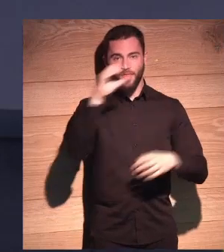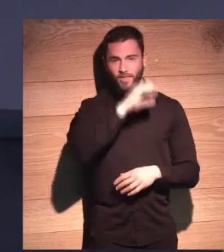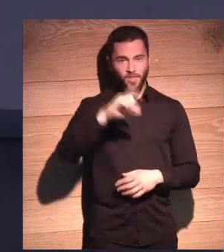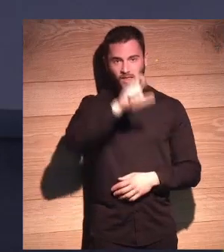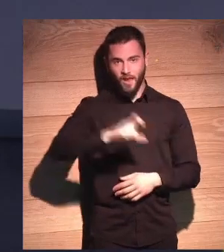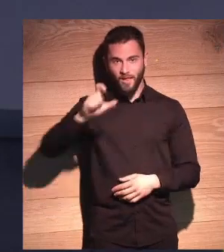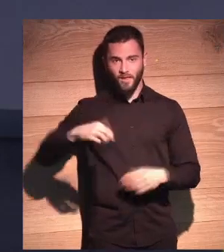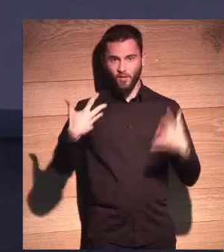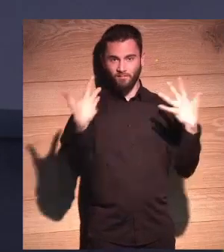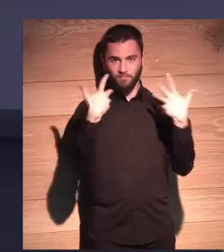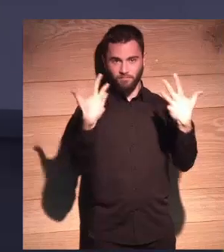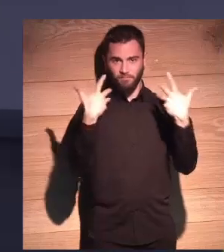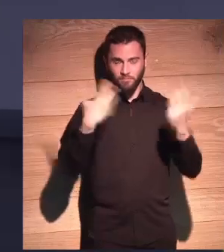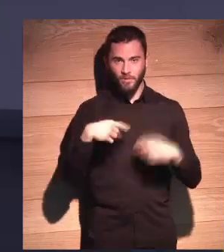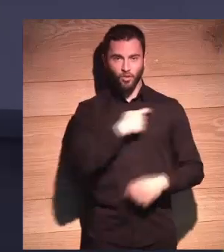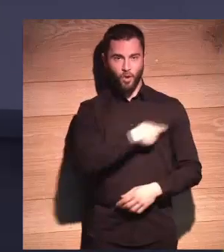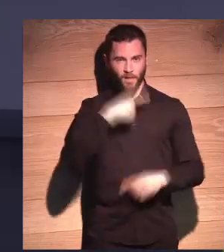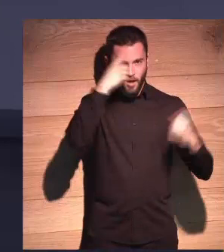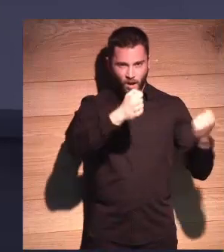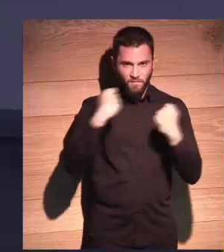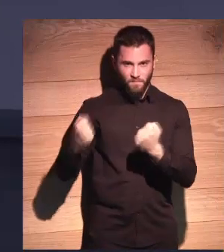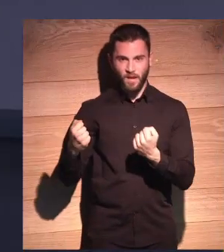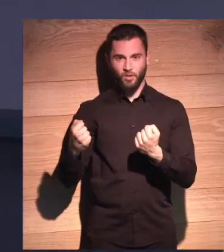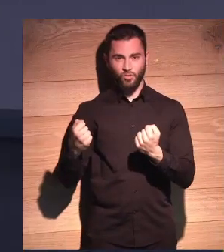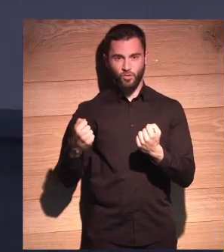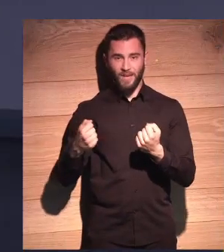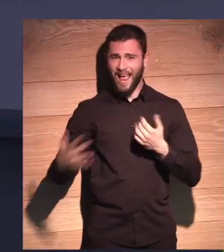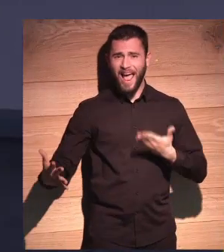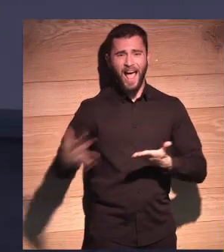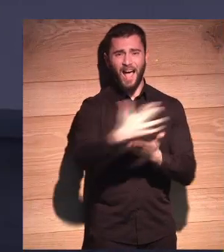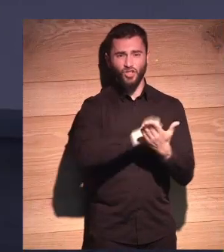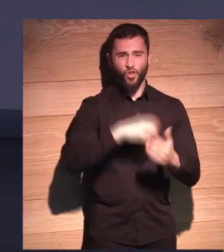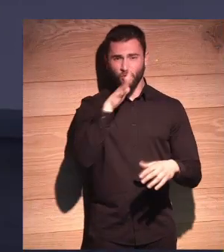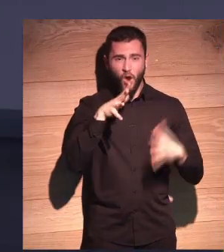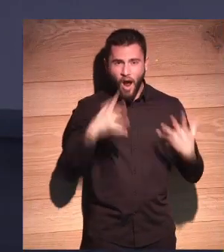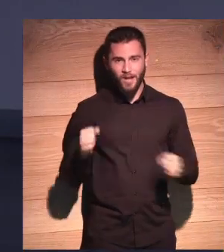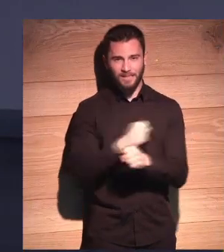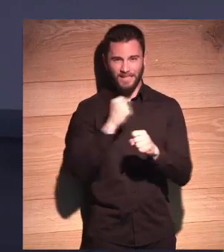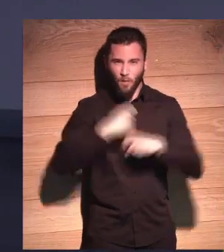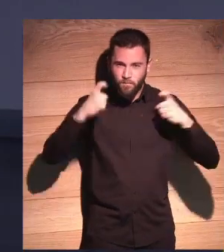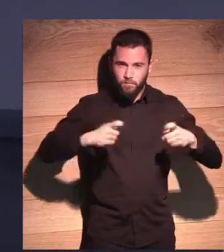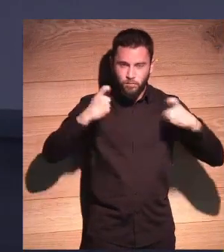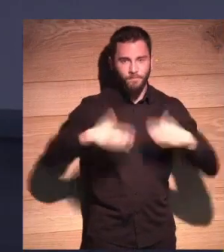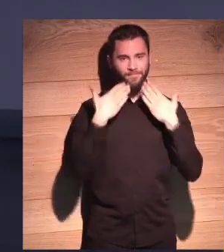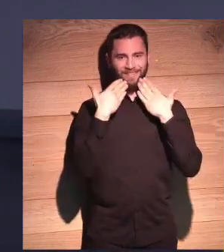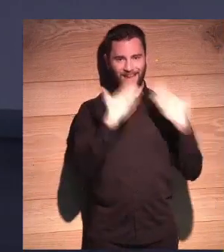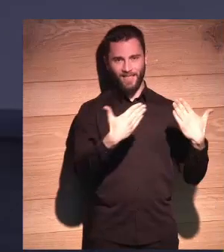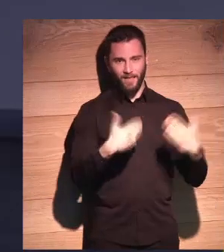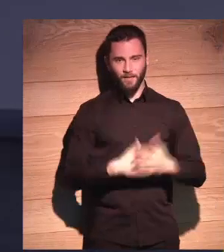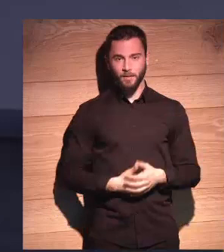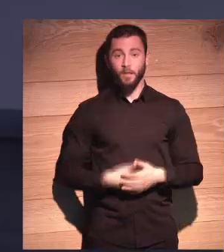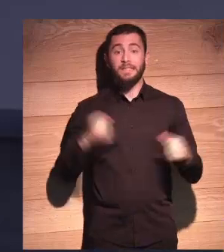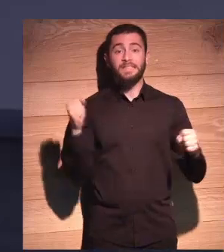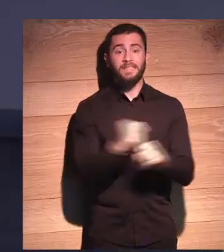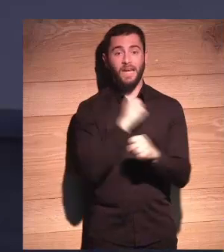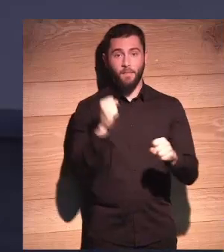nos asesoran, al comité de expertos y a todos por el trabajo que están haciendo. Trabajo que, como